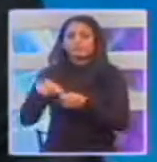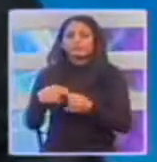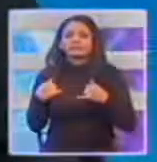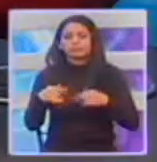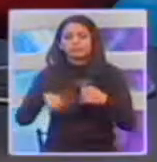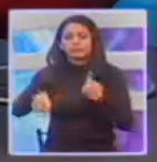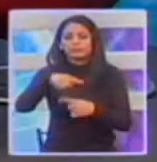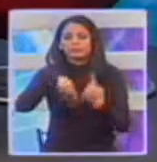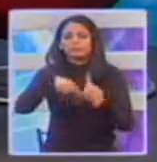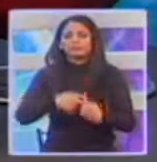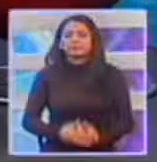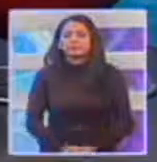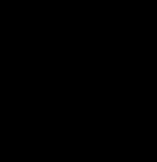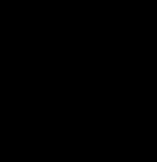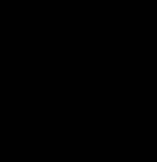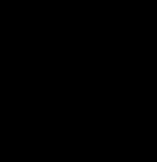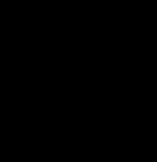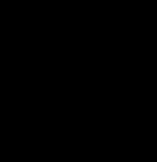la pausa y regresamos